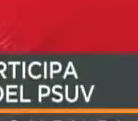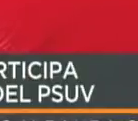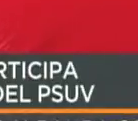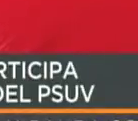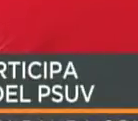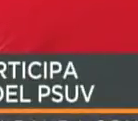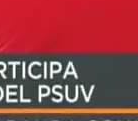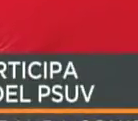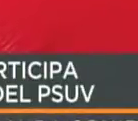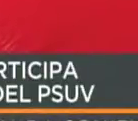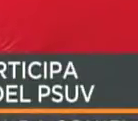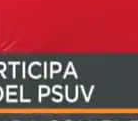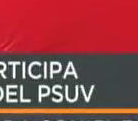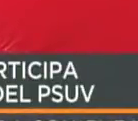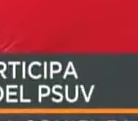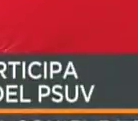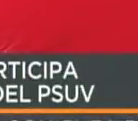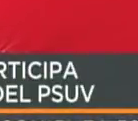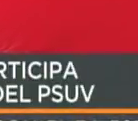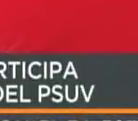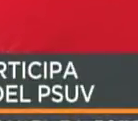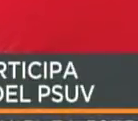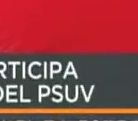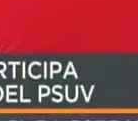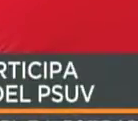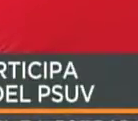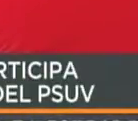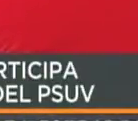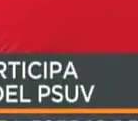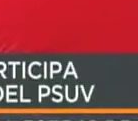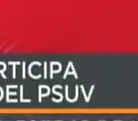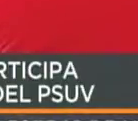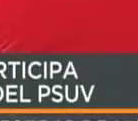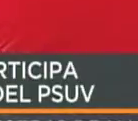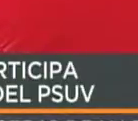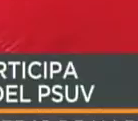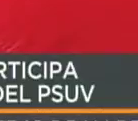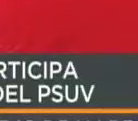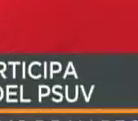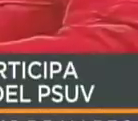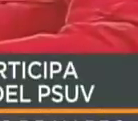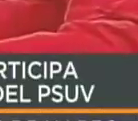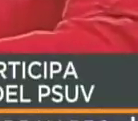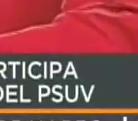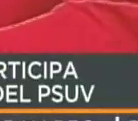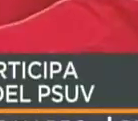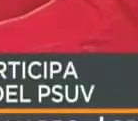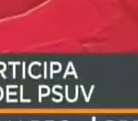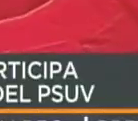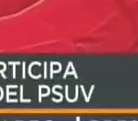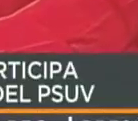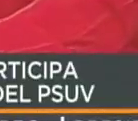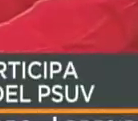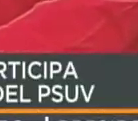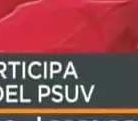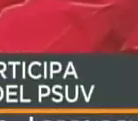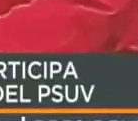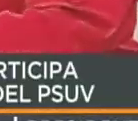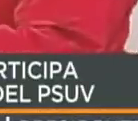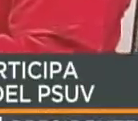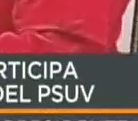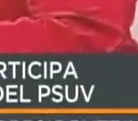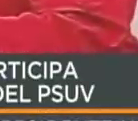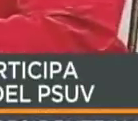estos espacios diciendo: Nicolás, tú eres la garantía de futuro, eres la garantía de la paz. El jefe de Estado venezolano, además, en